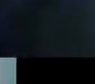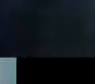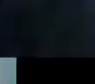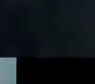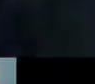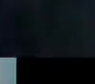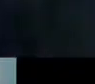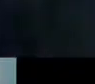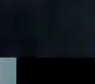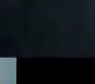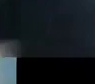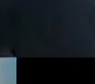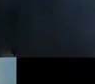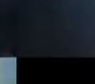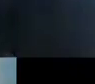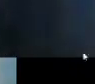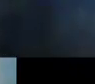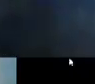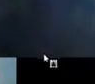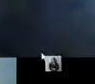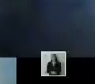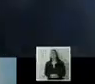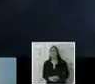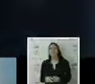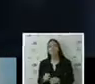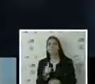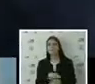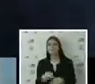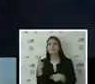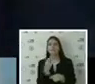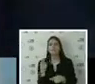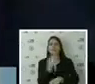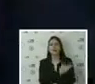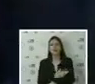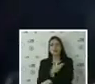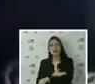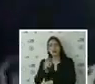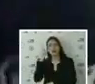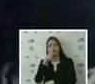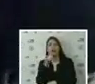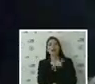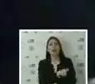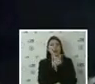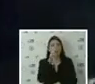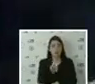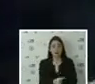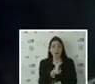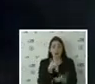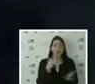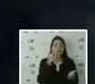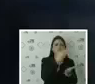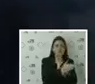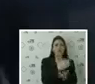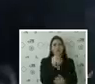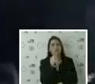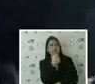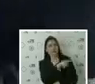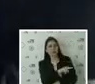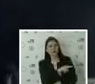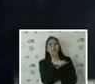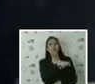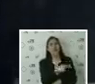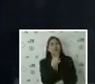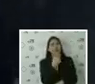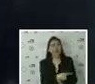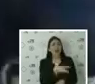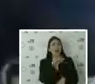lugares adecuados para ir a hacer las denuncias, que las denuncias no tarden tanto, y pues apoyar a las personas que